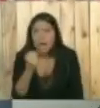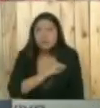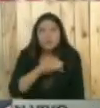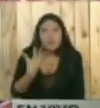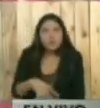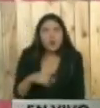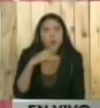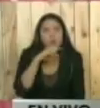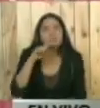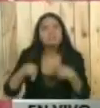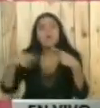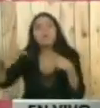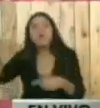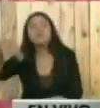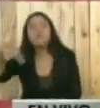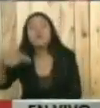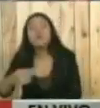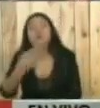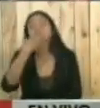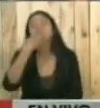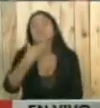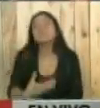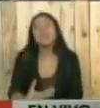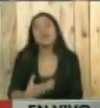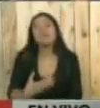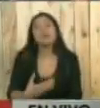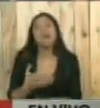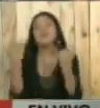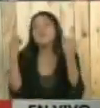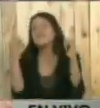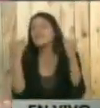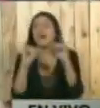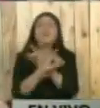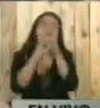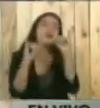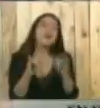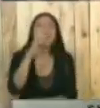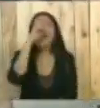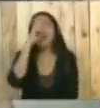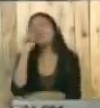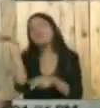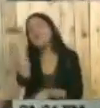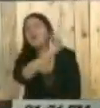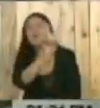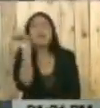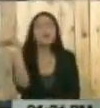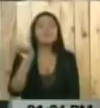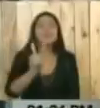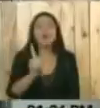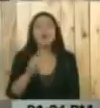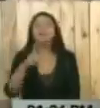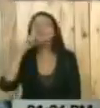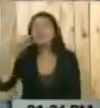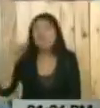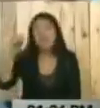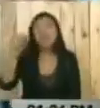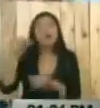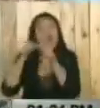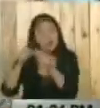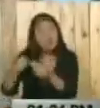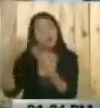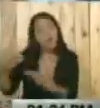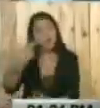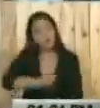octubre, viene noviembre, viene diciembre, Navidad, ¡feliz año Venezuela! ¡Y Nicolás sigue siendo